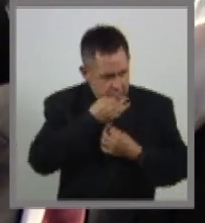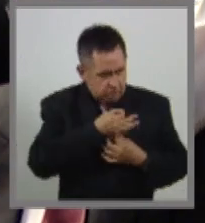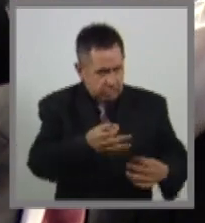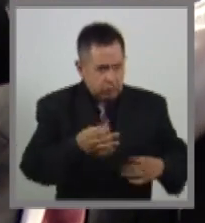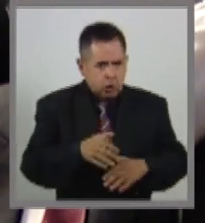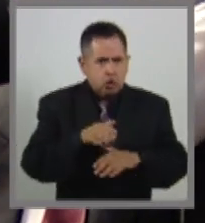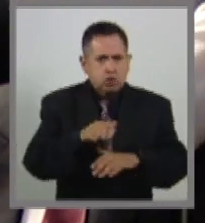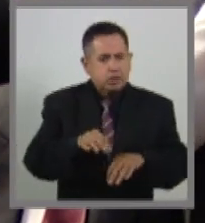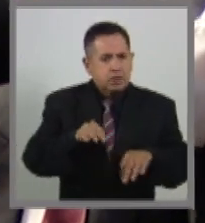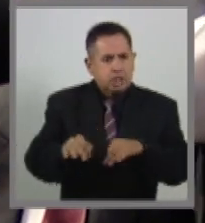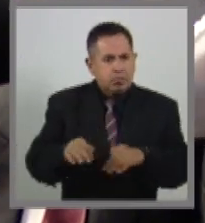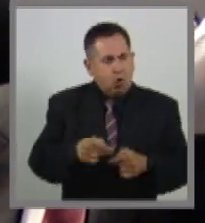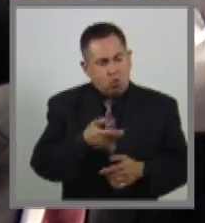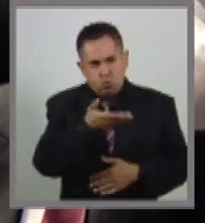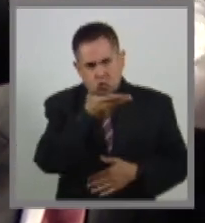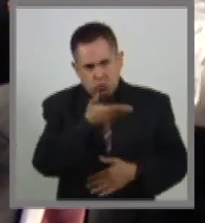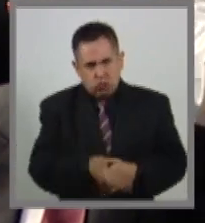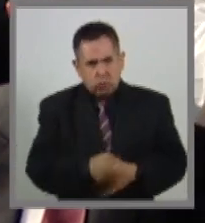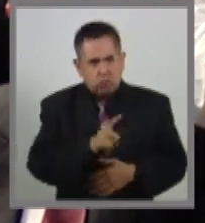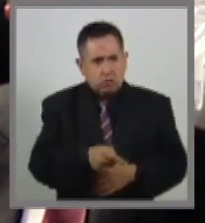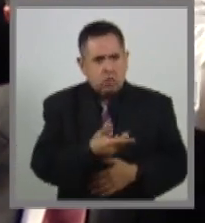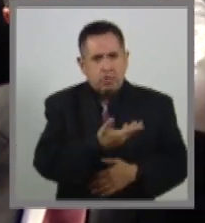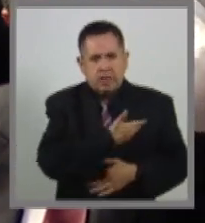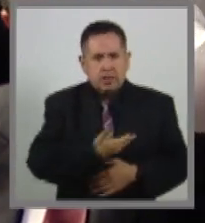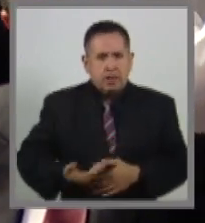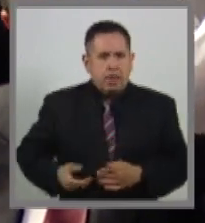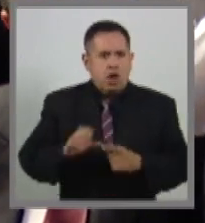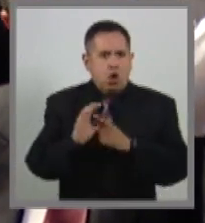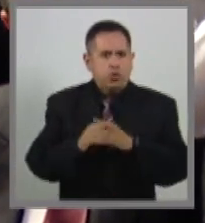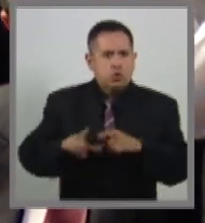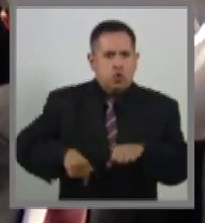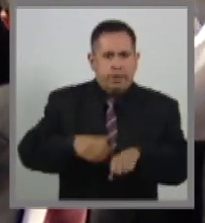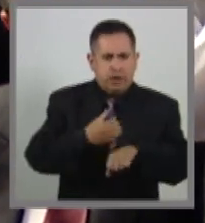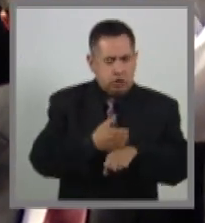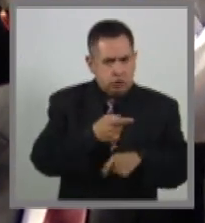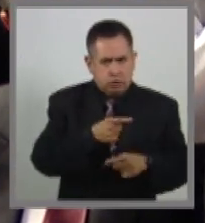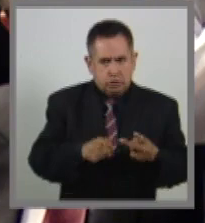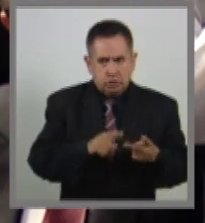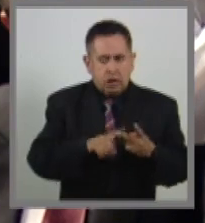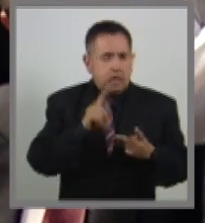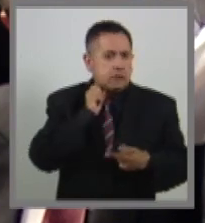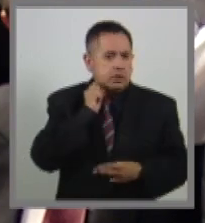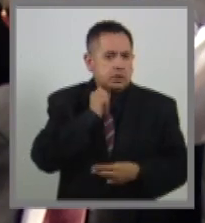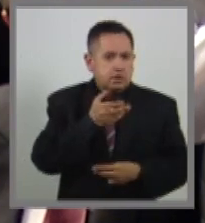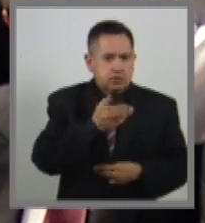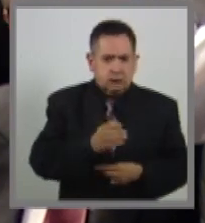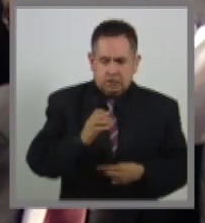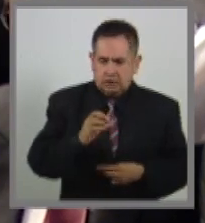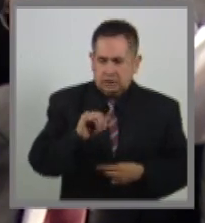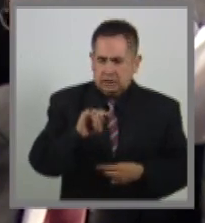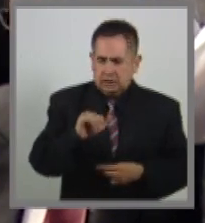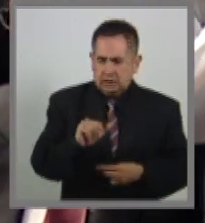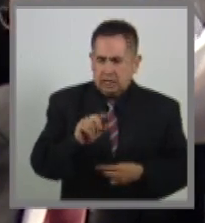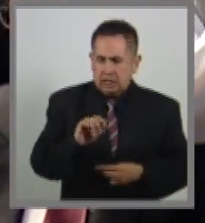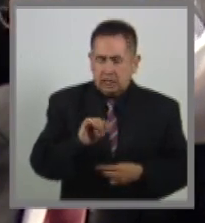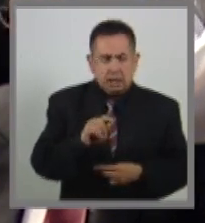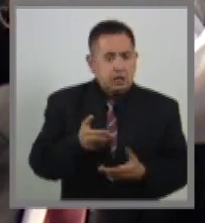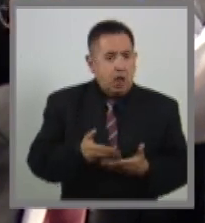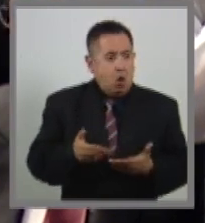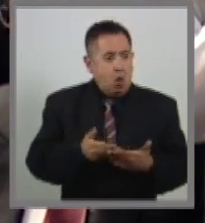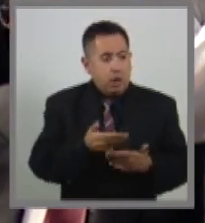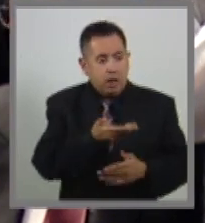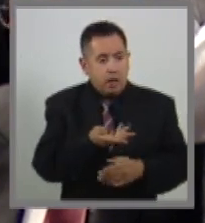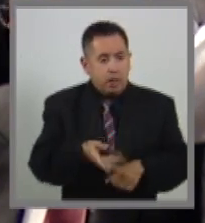del trabajo que realizó como presidenta de la Comisión de Gobernación la senadora Cristina Díaz, que el día de hoy